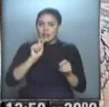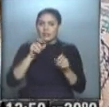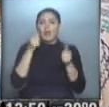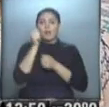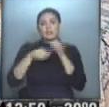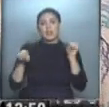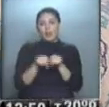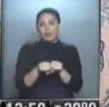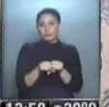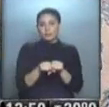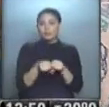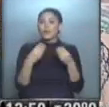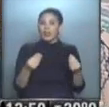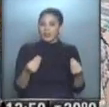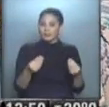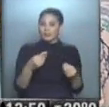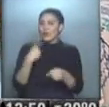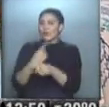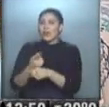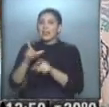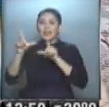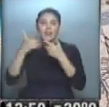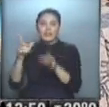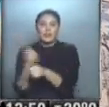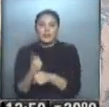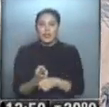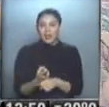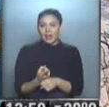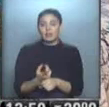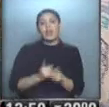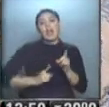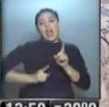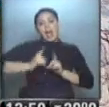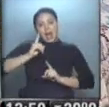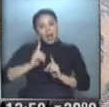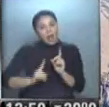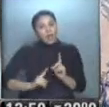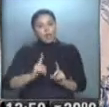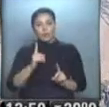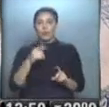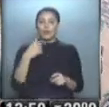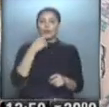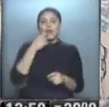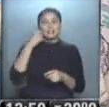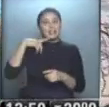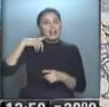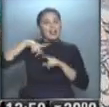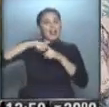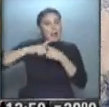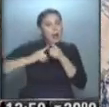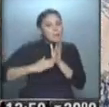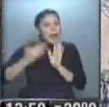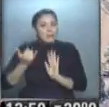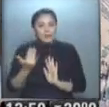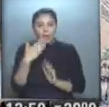cable, precisamente porque no lo puede hacer la televisión abierta, aunque hay algunos ejercicios en vía inalámbrica muy experimentales, ni lo